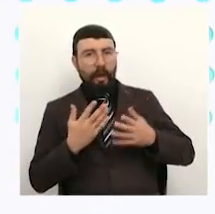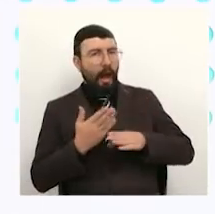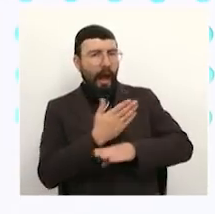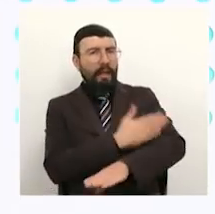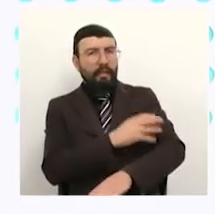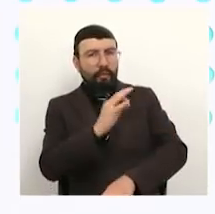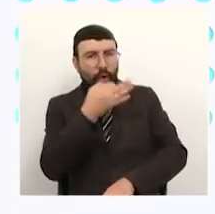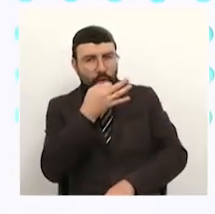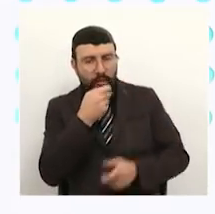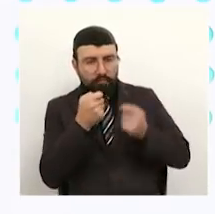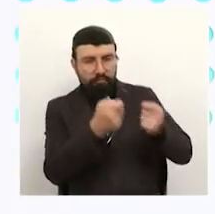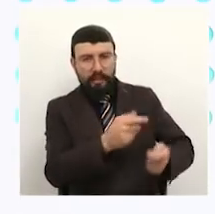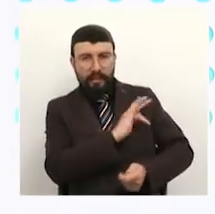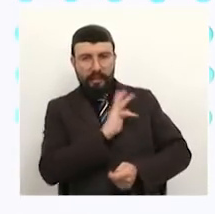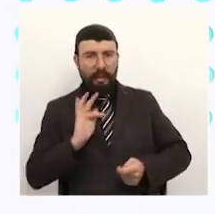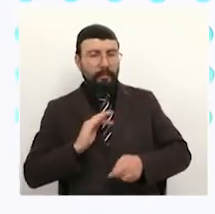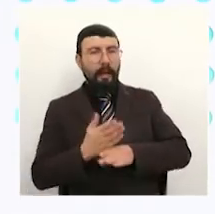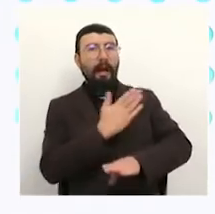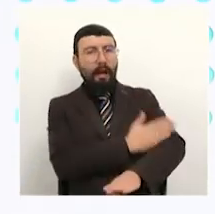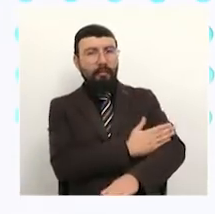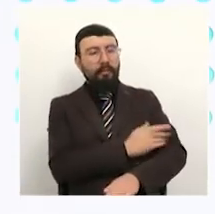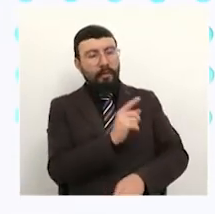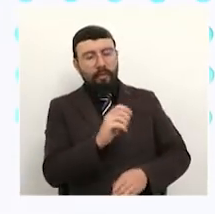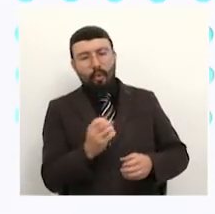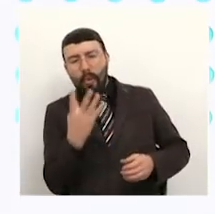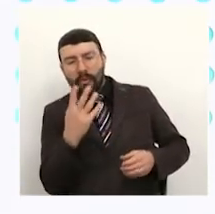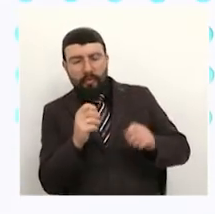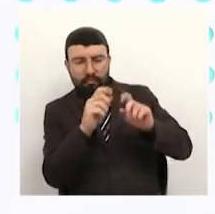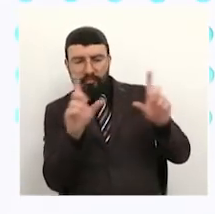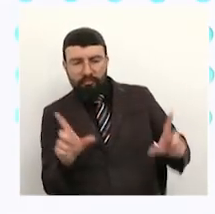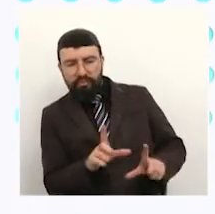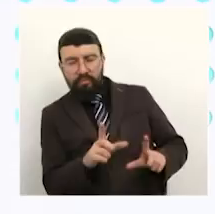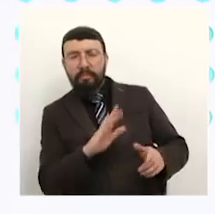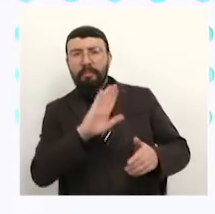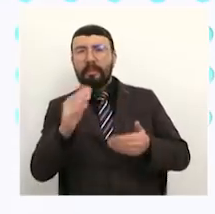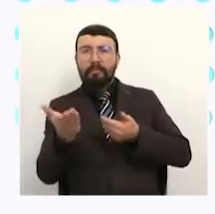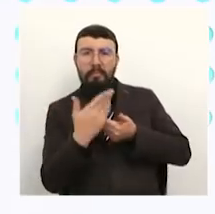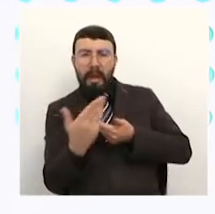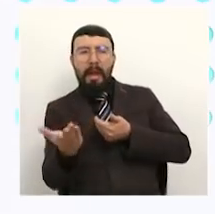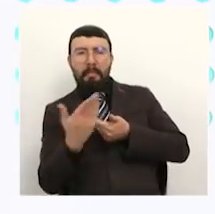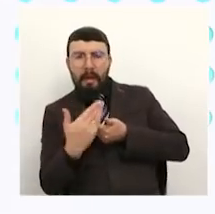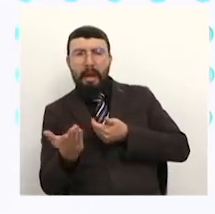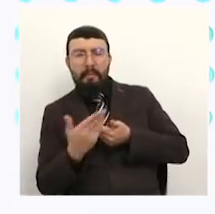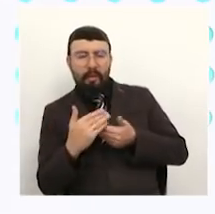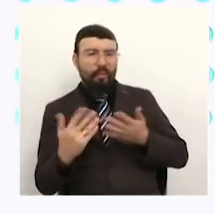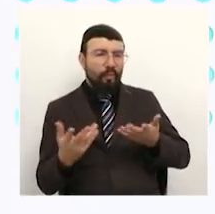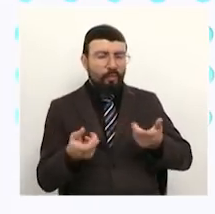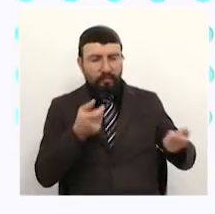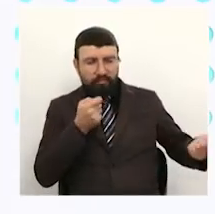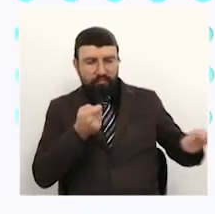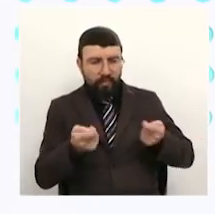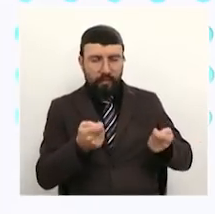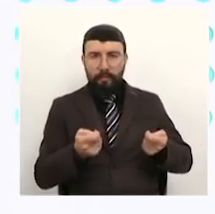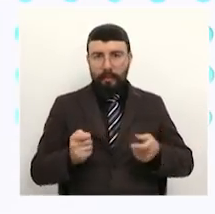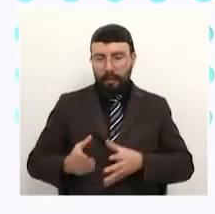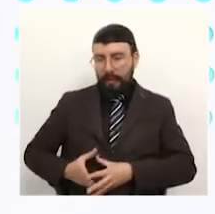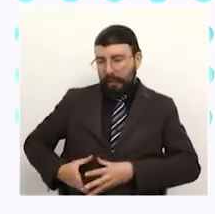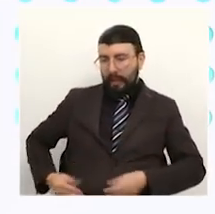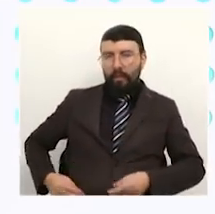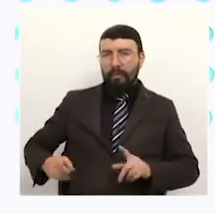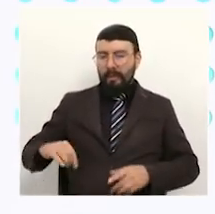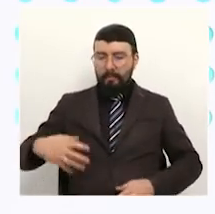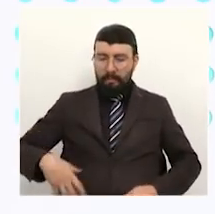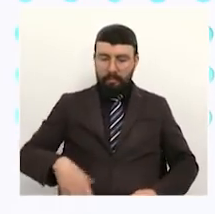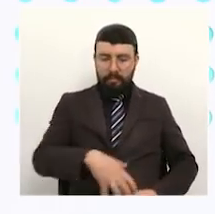tratamiento y al y cada cierto tiempo tengo que estar haciéndole un seguimiento entonces el hígado y bueno en todos los órganos en general nuestro cuerpo siempre